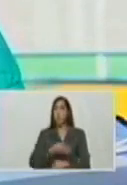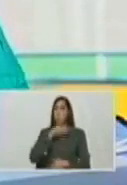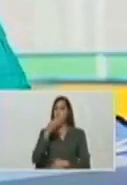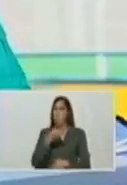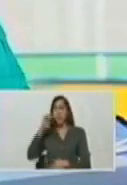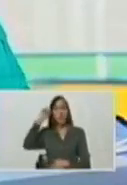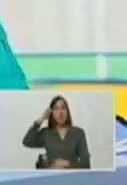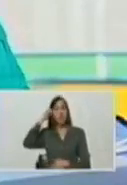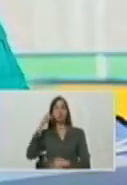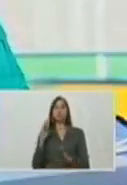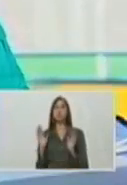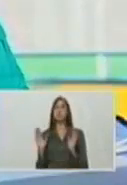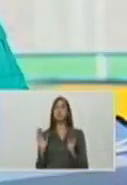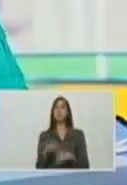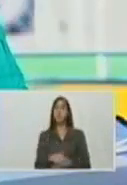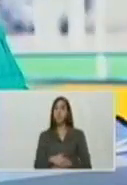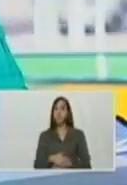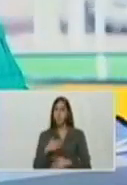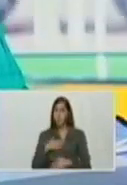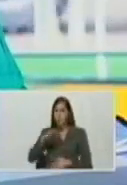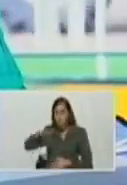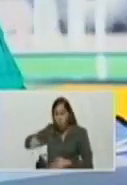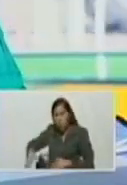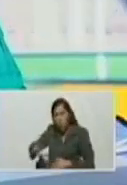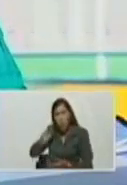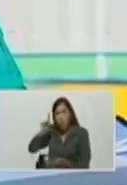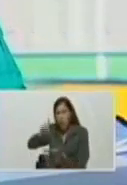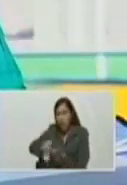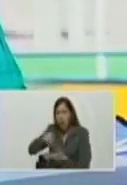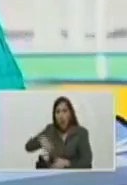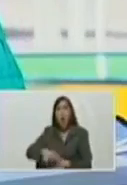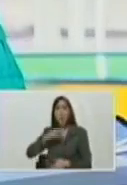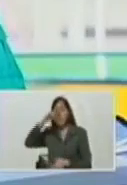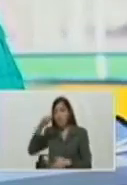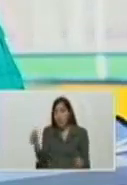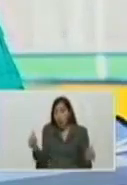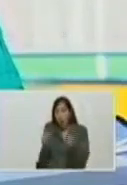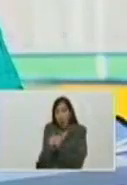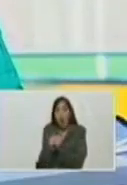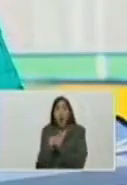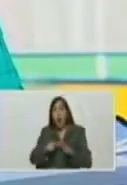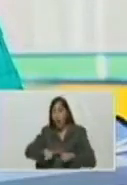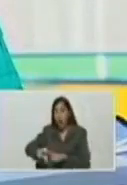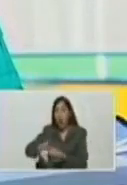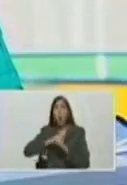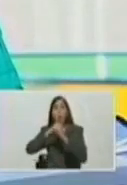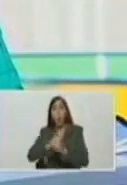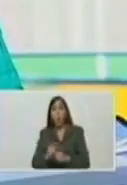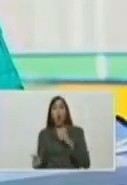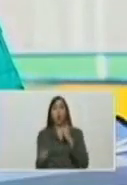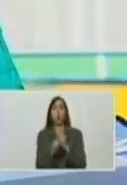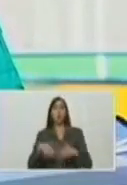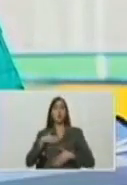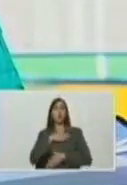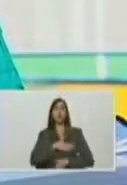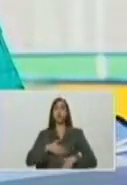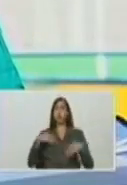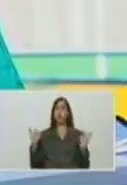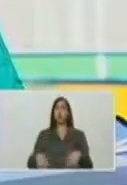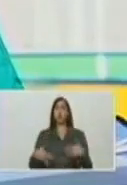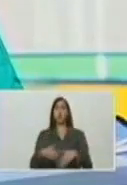recuerdos. Yo cuando niño venía mucho al hipódromo con mi papá, a ver las carreras, a disfrutar. Era